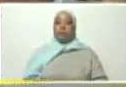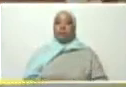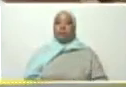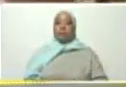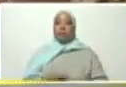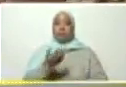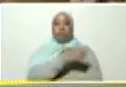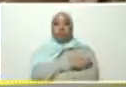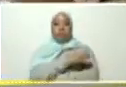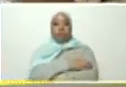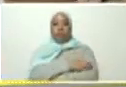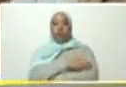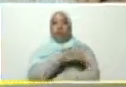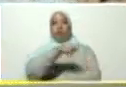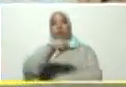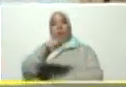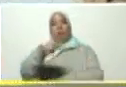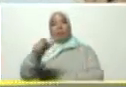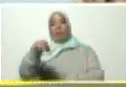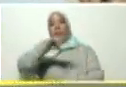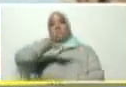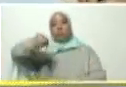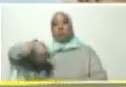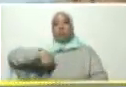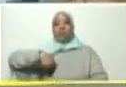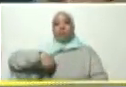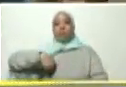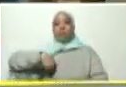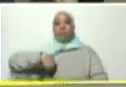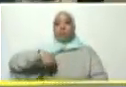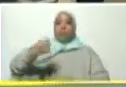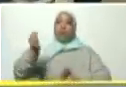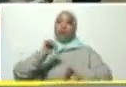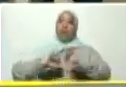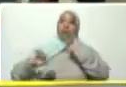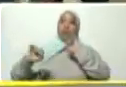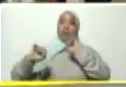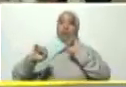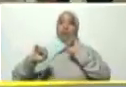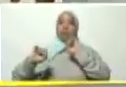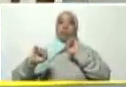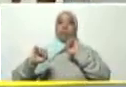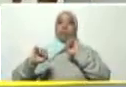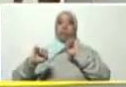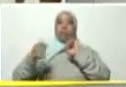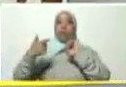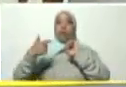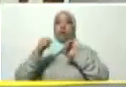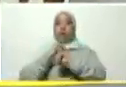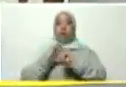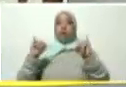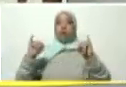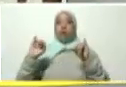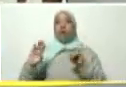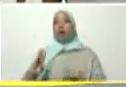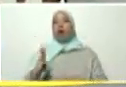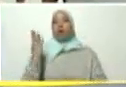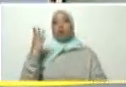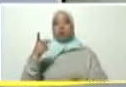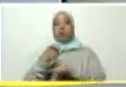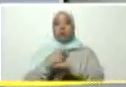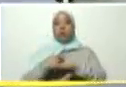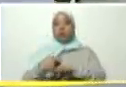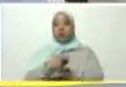democracia de élites nosotros venimos de haber enfrentado a las élites de la cúpula de la cuarta República